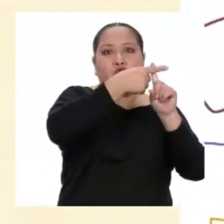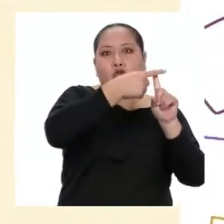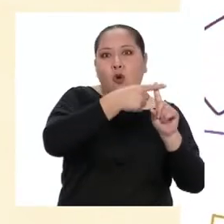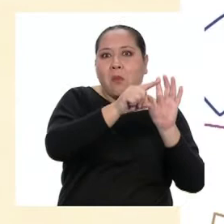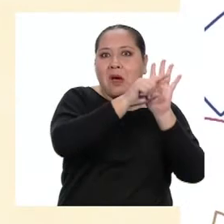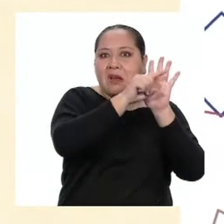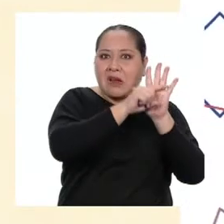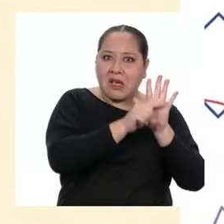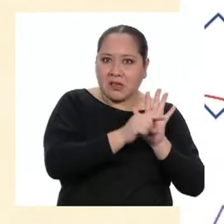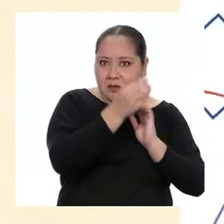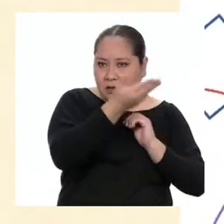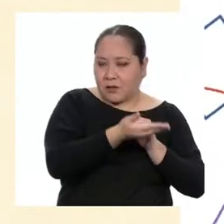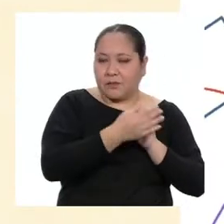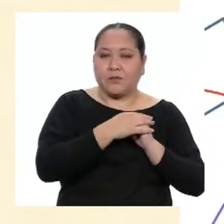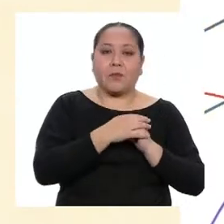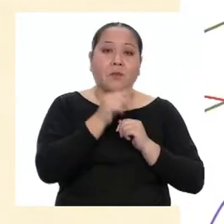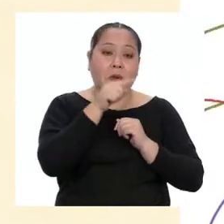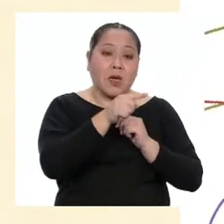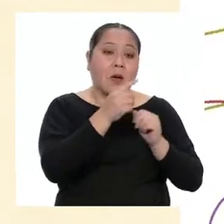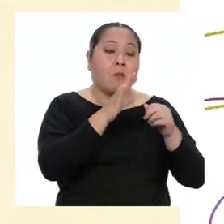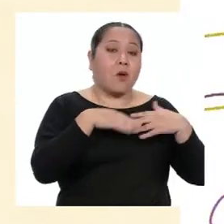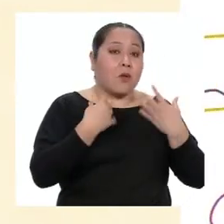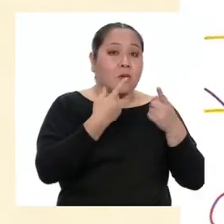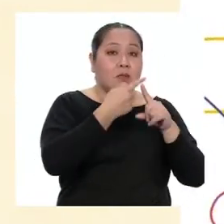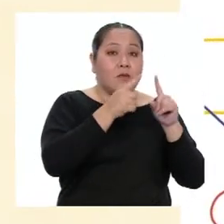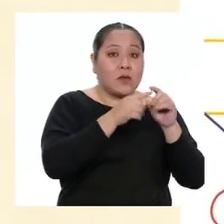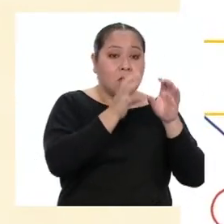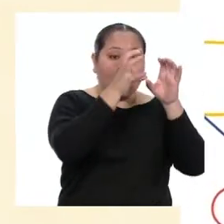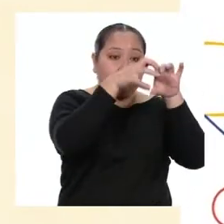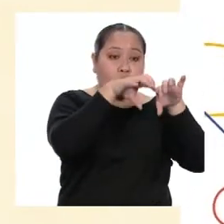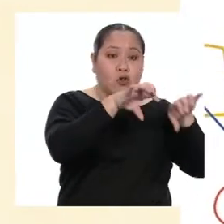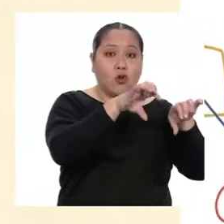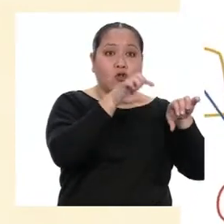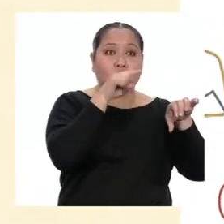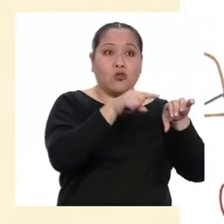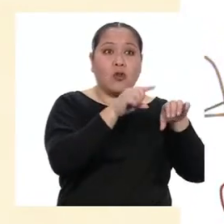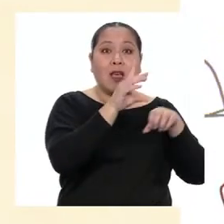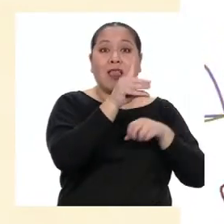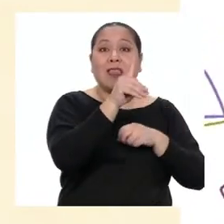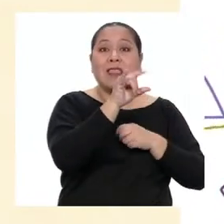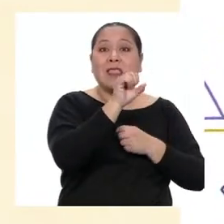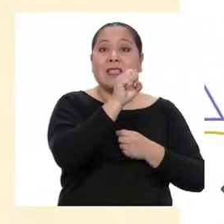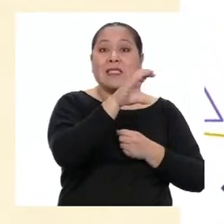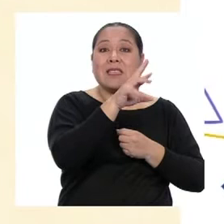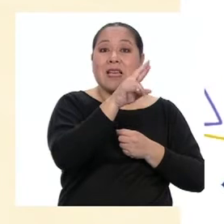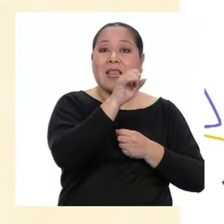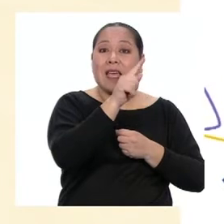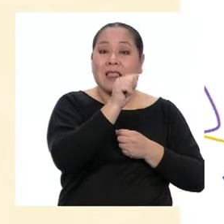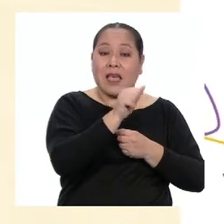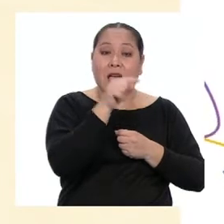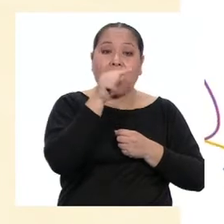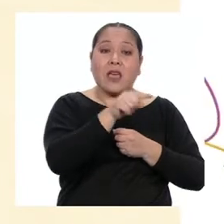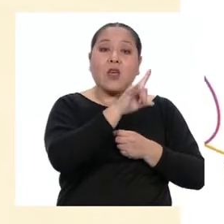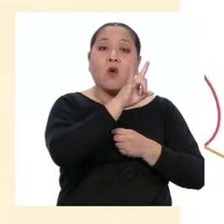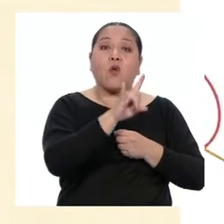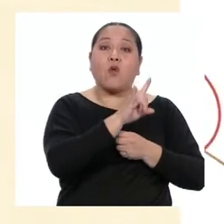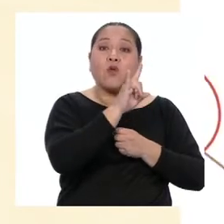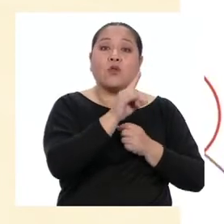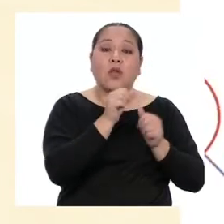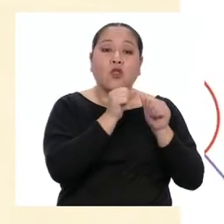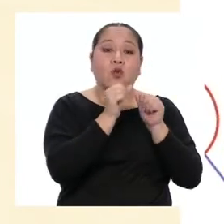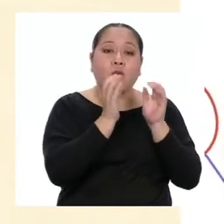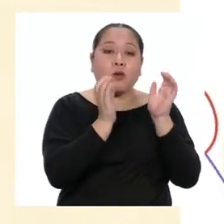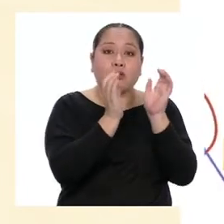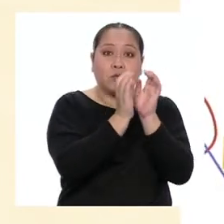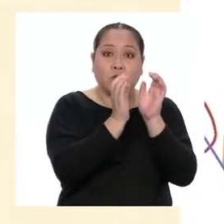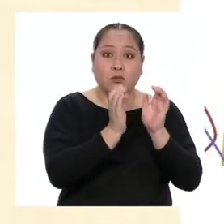ellas. Podemos distinguir de dos tipos: variable discreta, que es aquella que toma valores aislados,